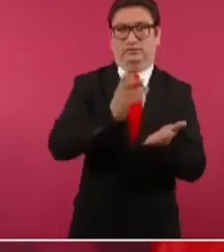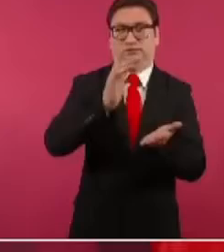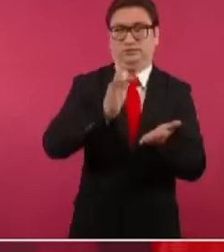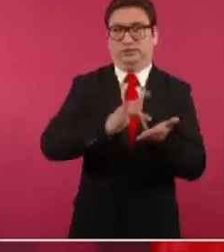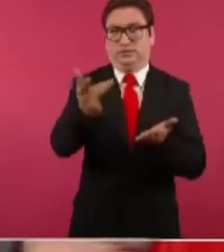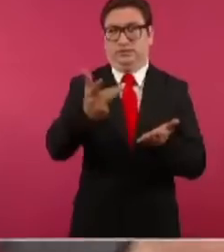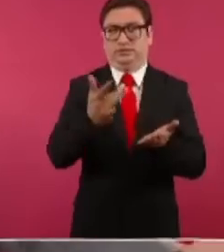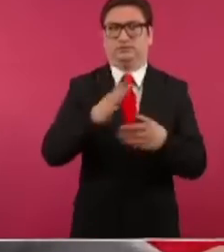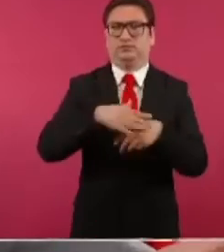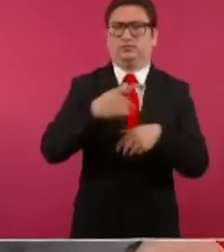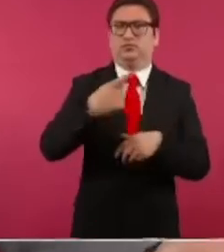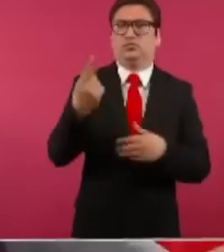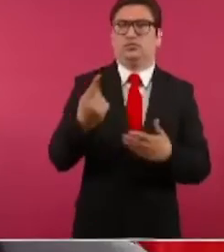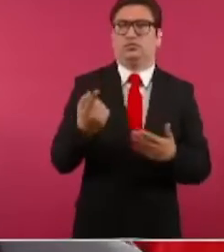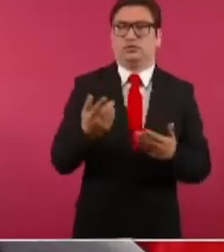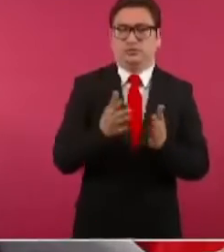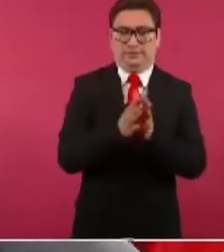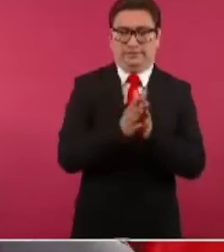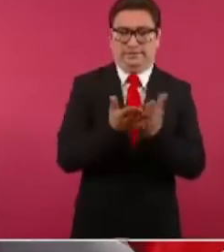se pudo